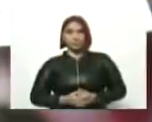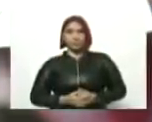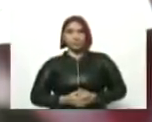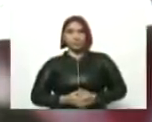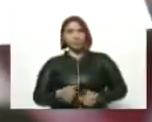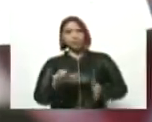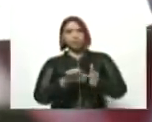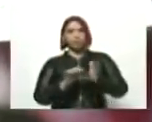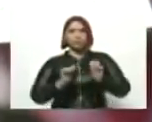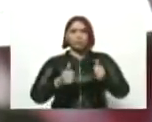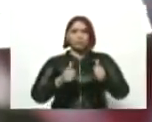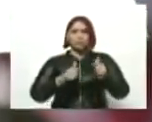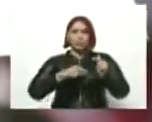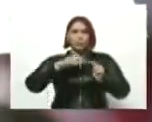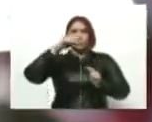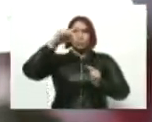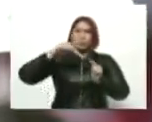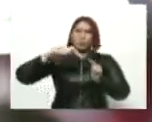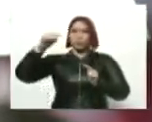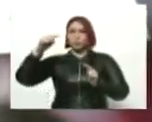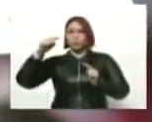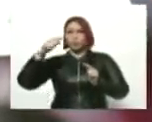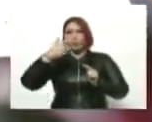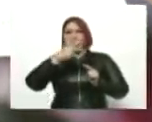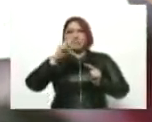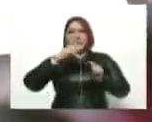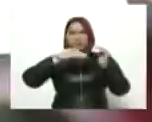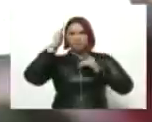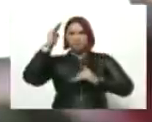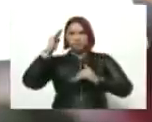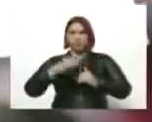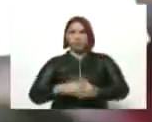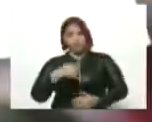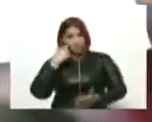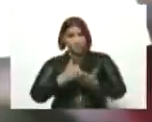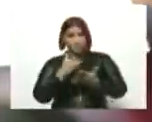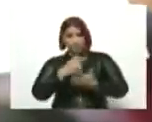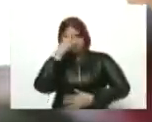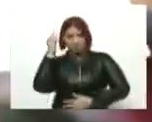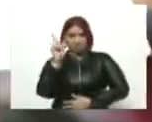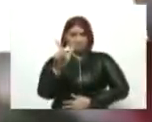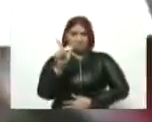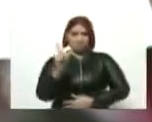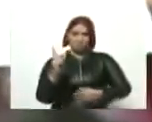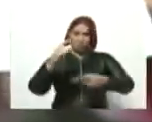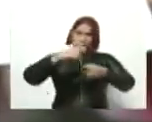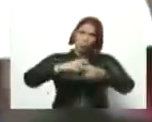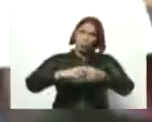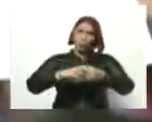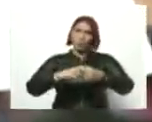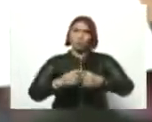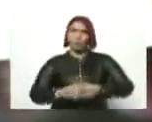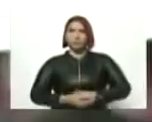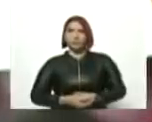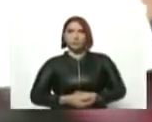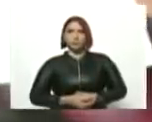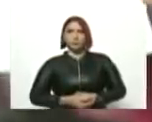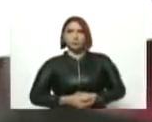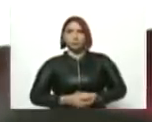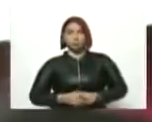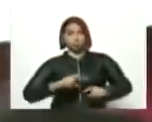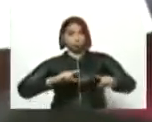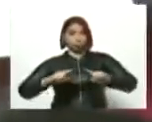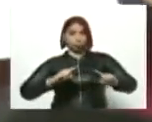Donde comienza a subir es de 30 años en adelante. Fíjense cómo va el Partido Socialista Unido de Venezuela con la incorporación